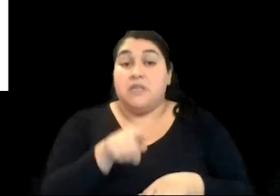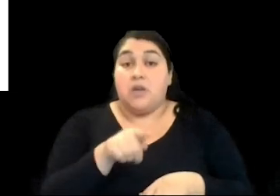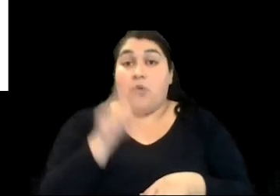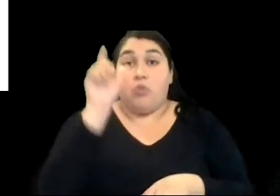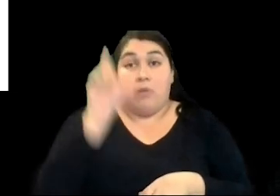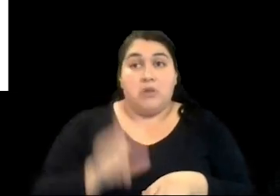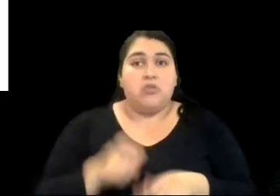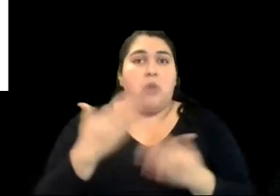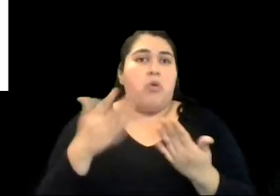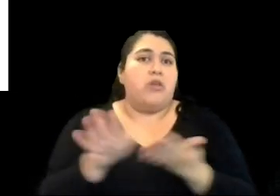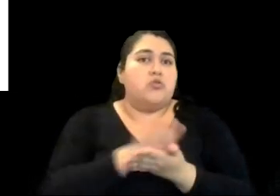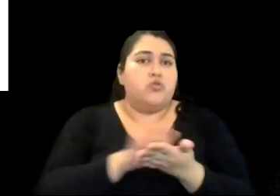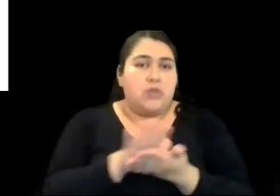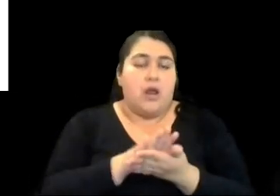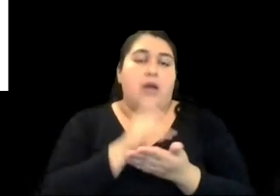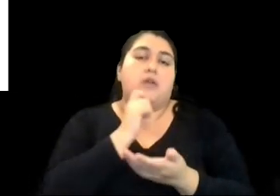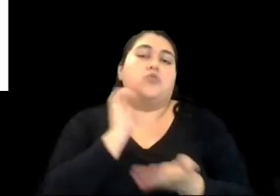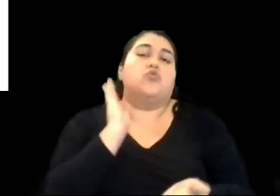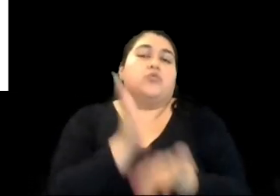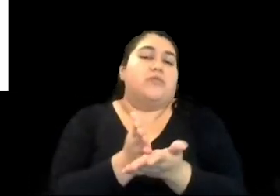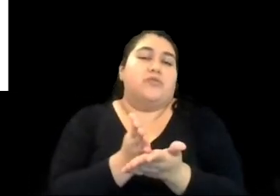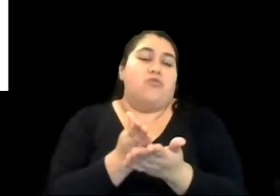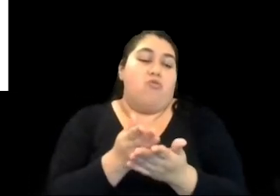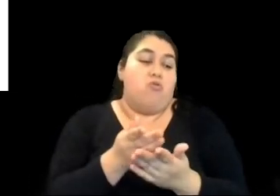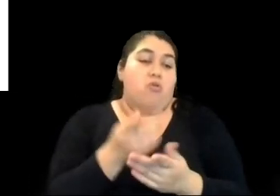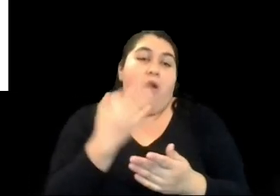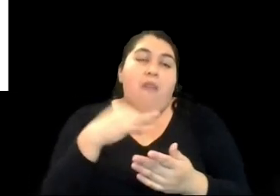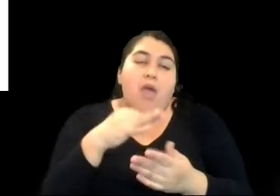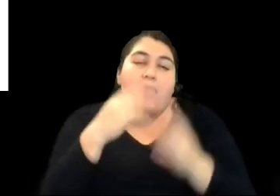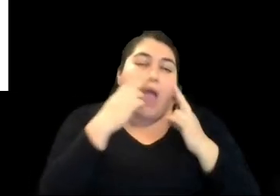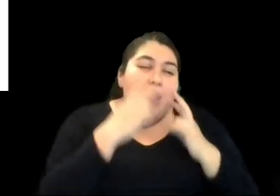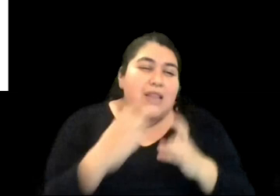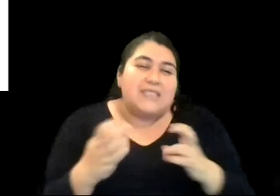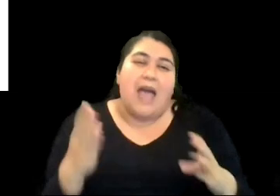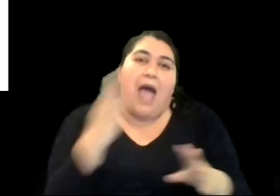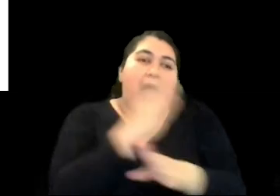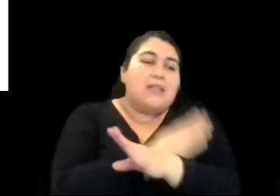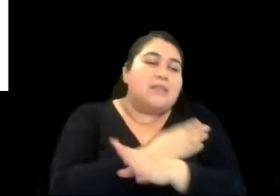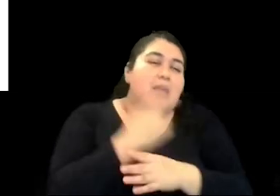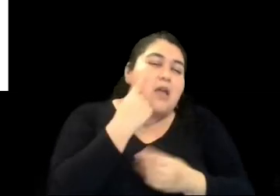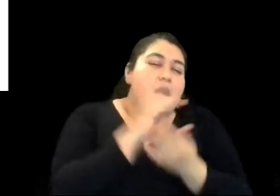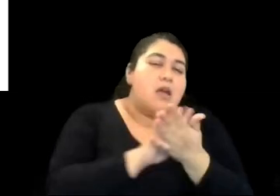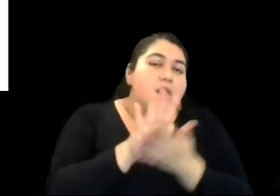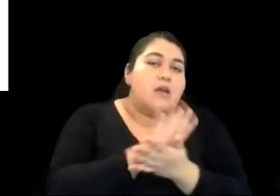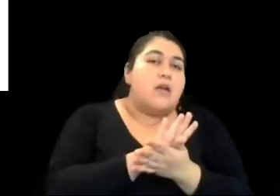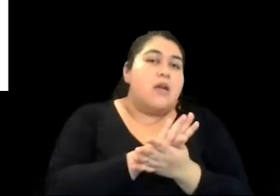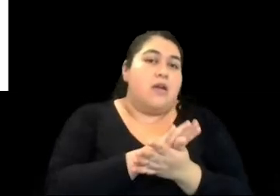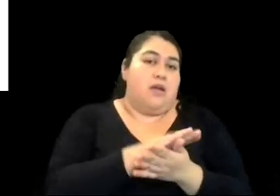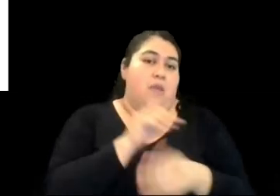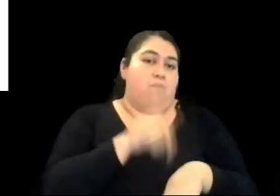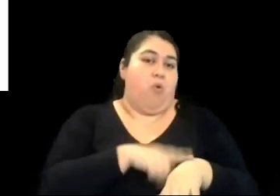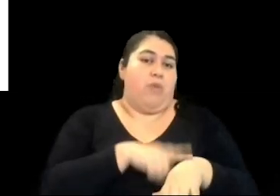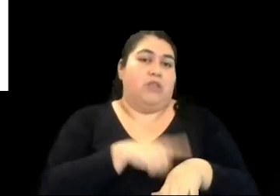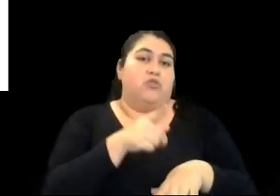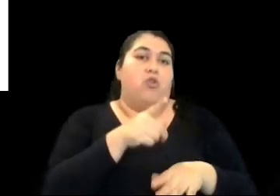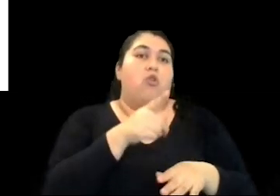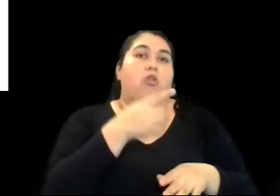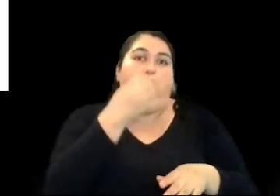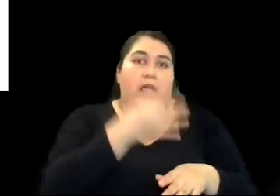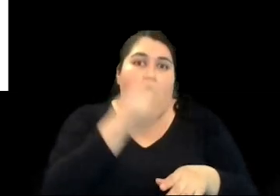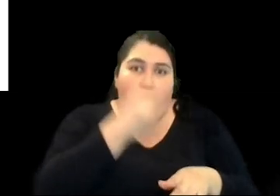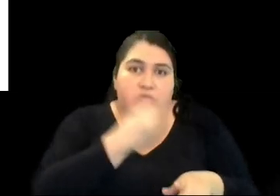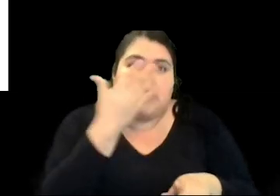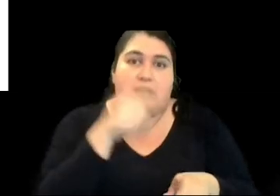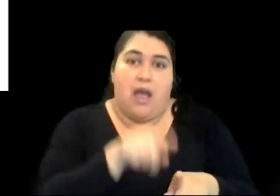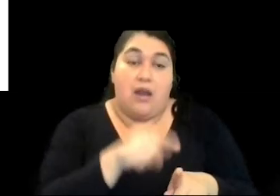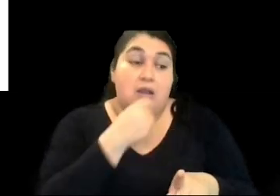subsanar una sanción que dio origen a una multa, debería hacerlo antes de que ésta logre su firmeza. Porque si por el plazo del